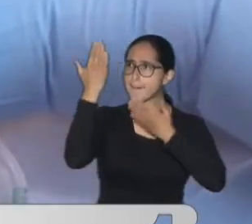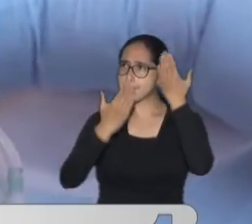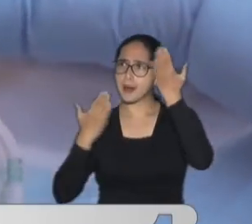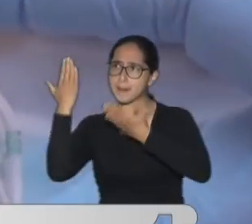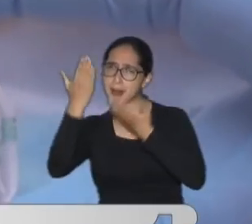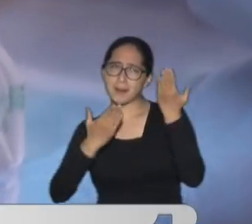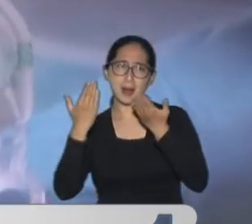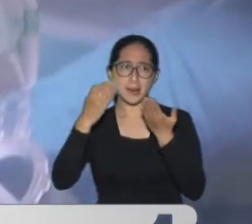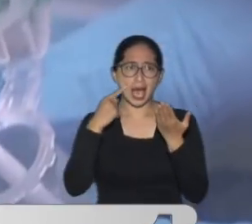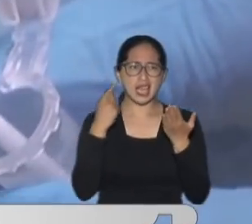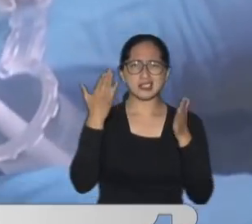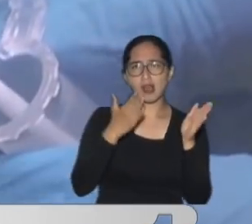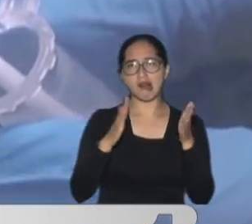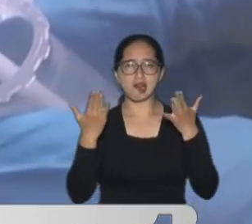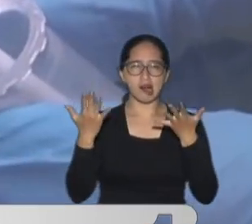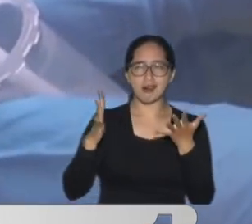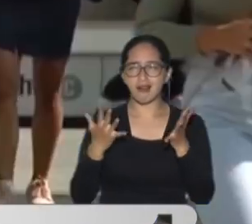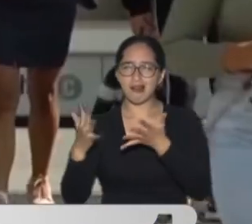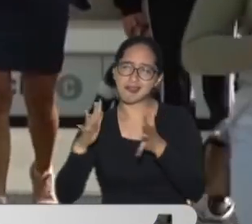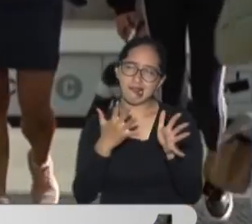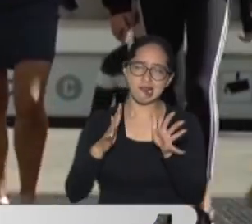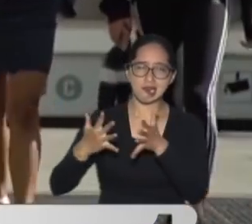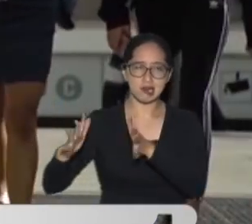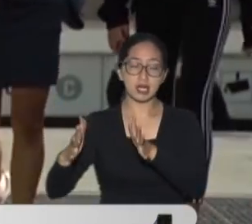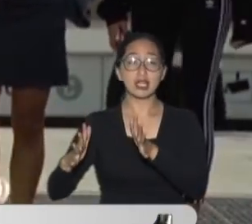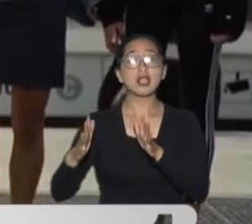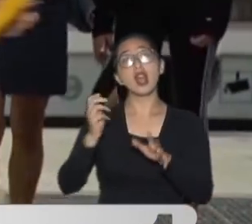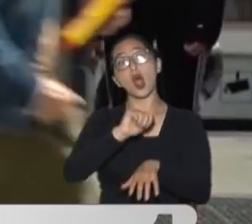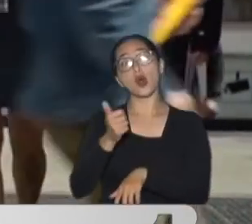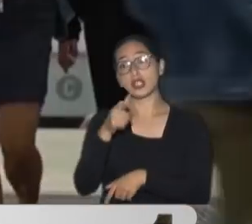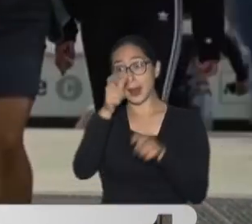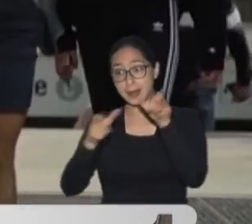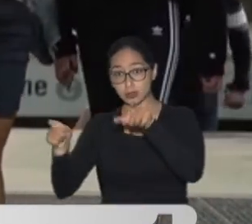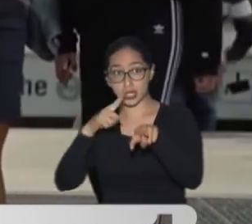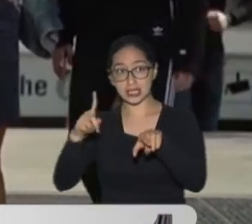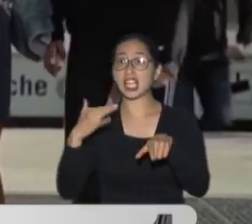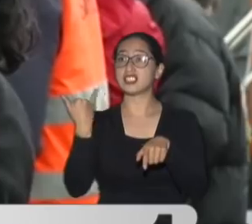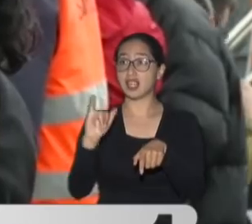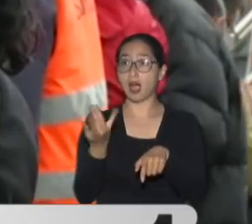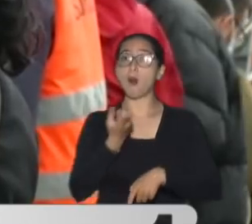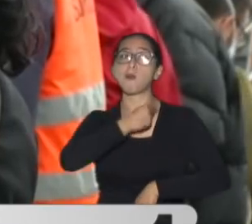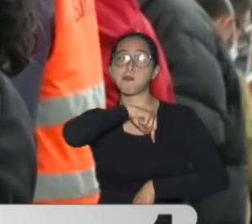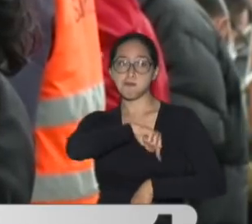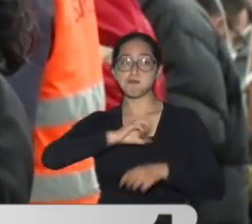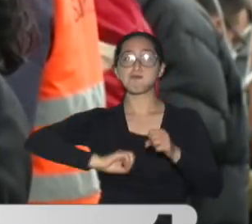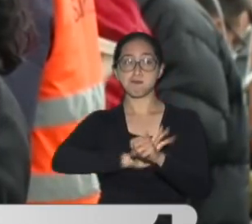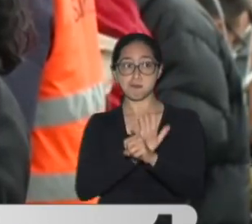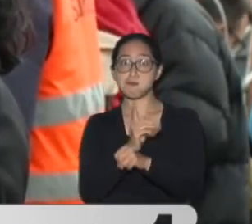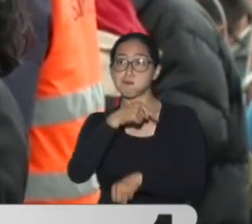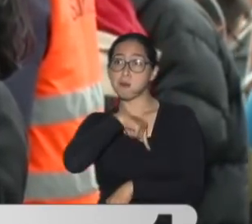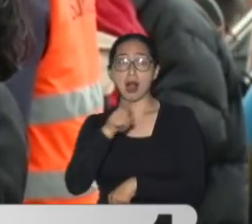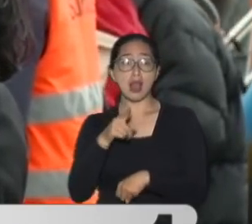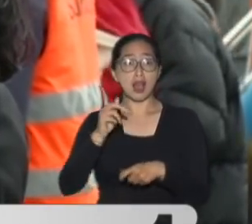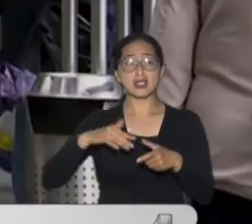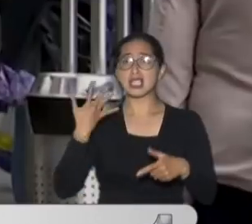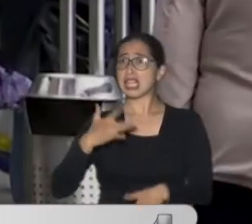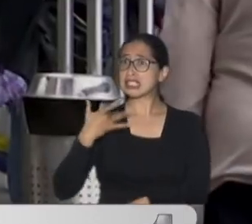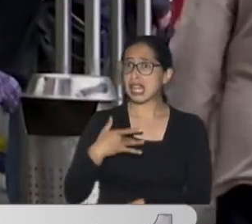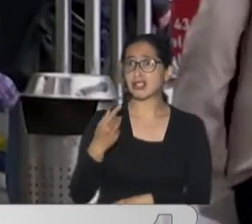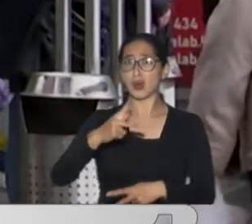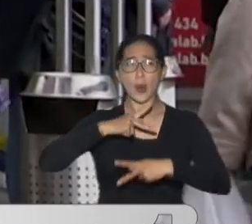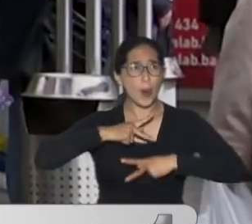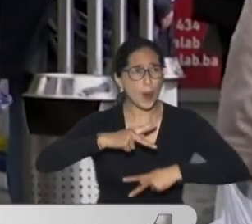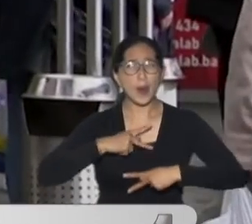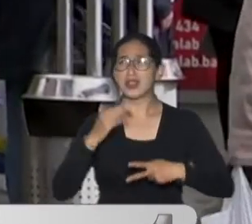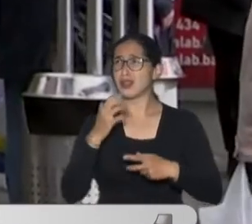forma irregular, muchas personas infectadas no han tenido síntomas y algunos gobiernos han ocultado el número real de casos,